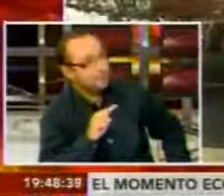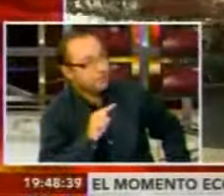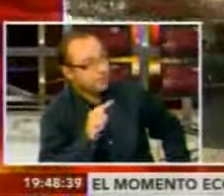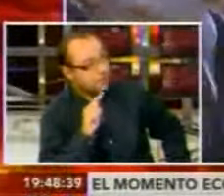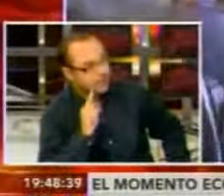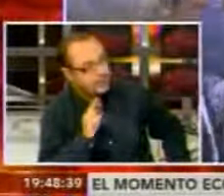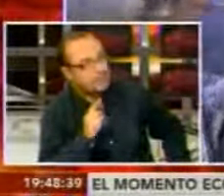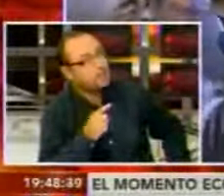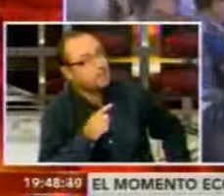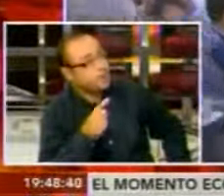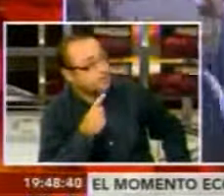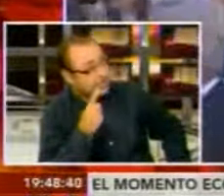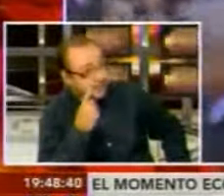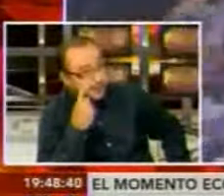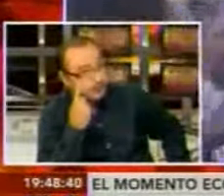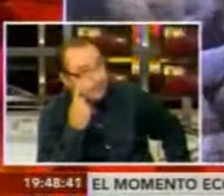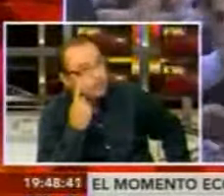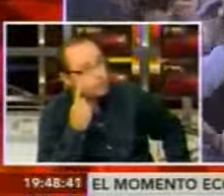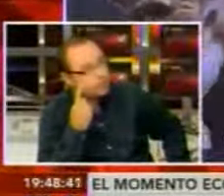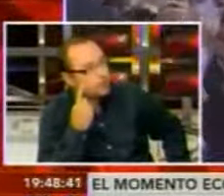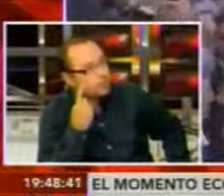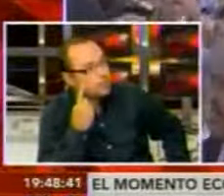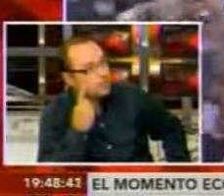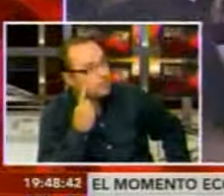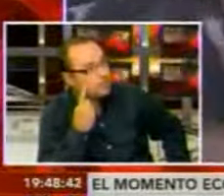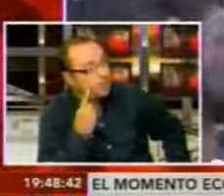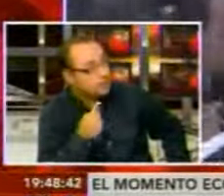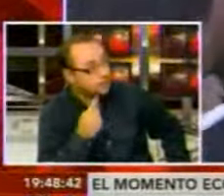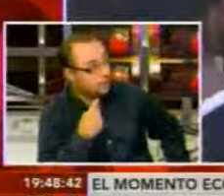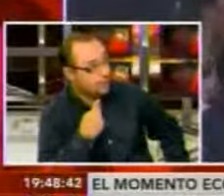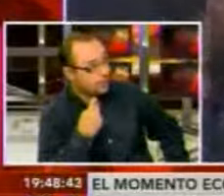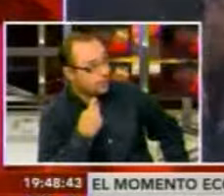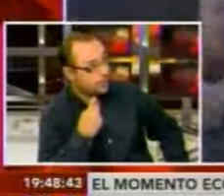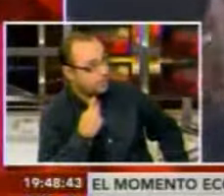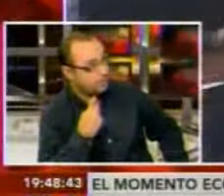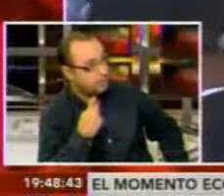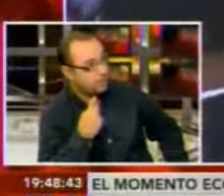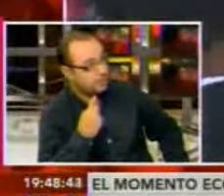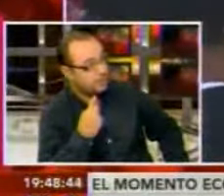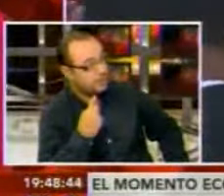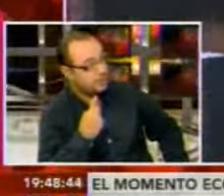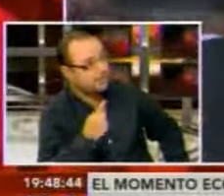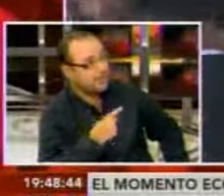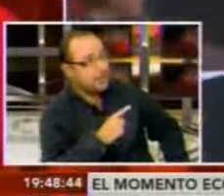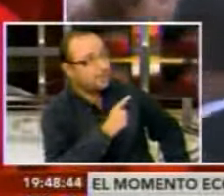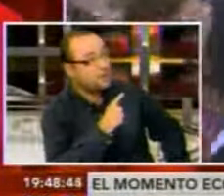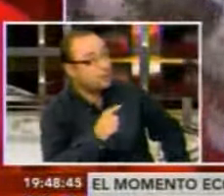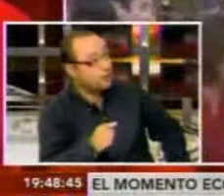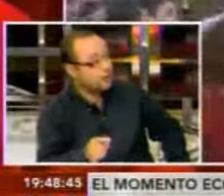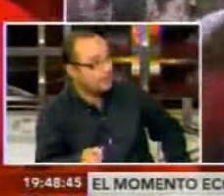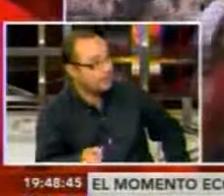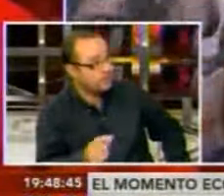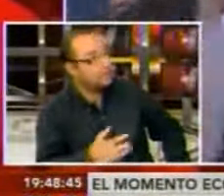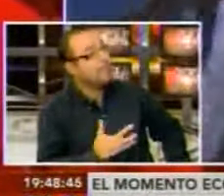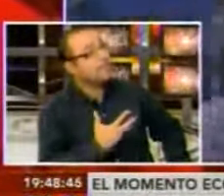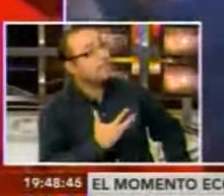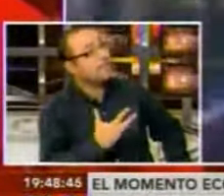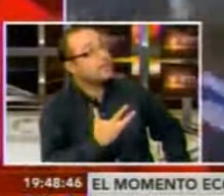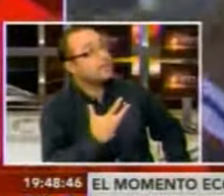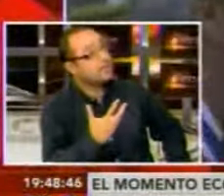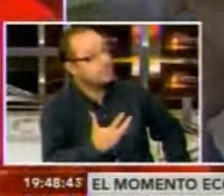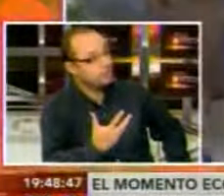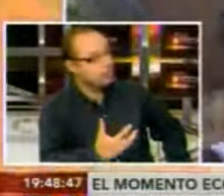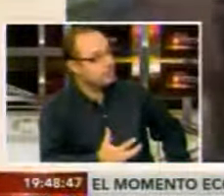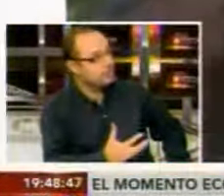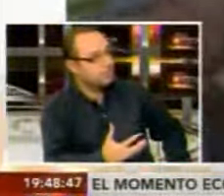las protestas estudiantiles encima bajó violentamente. ¿Qué quiere decir eso? Que esa aprobación presidencial estaba lejos de ser robusta. Y en segundo